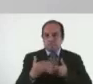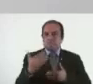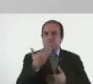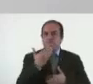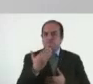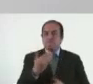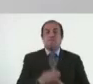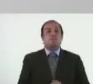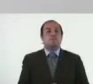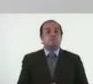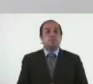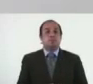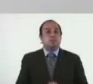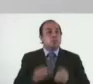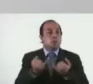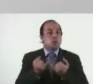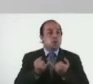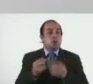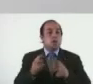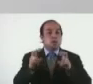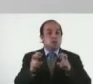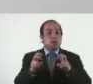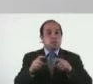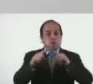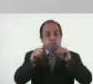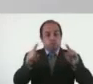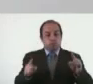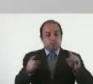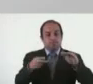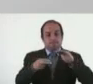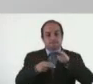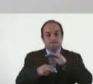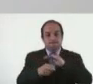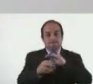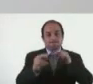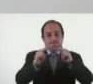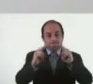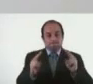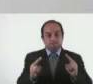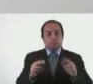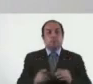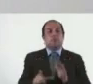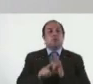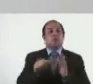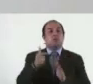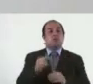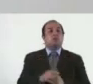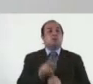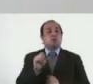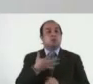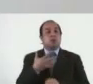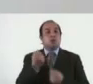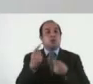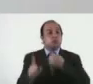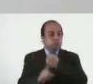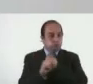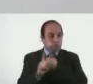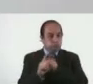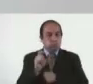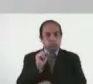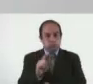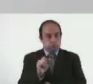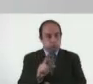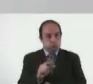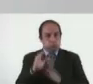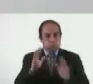que en qué sentido va a ser la rehabilitación. El ingeniero Carlos Slim ha aceptado cubrir el costo de esta rehabilitación y